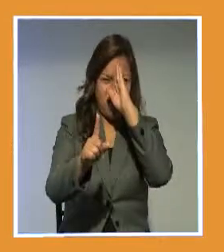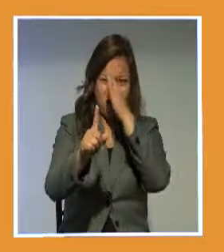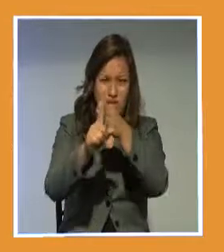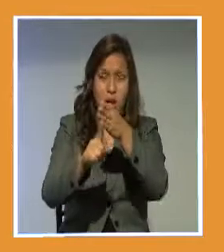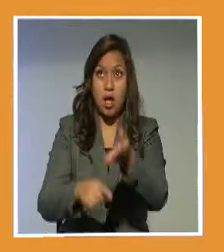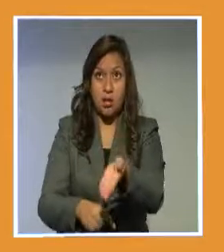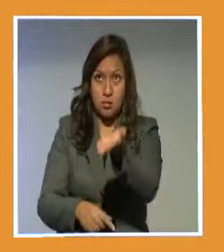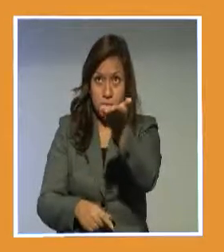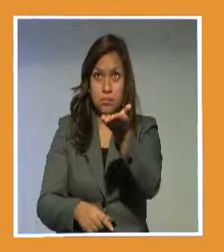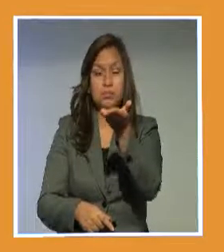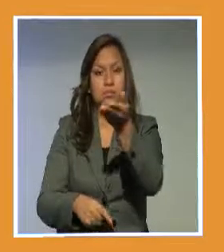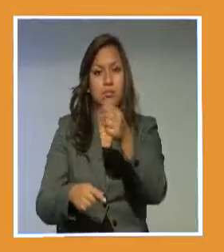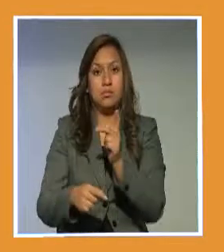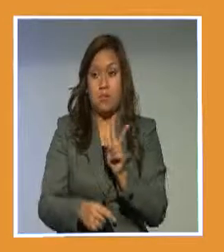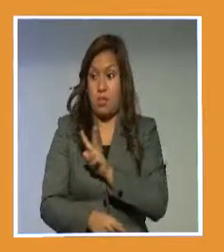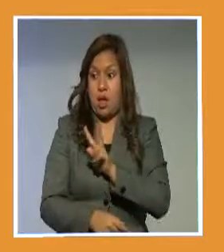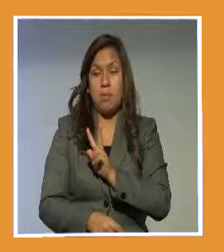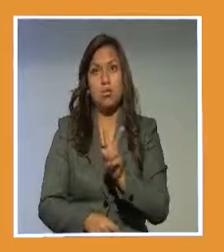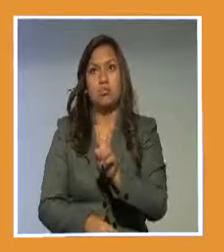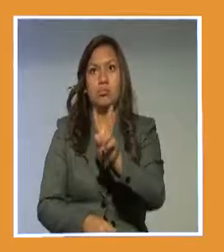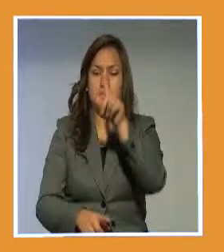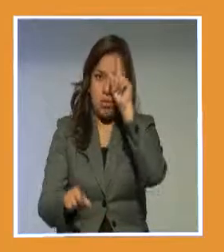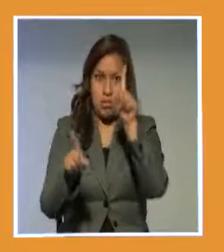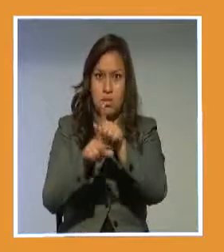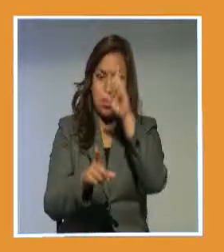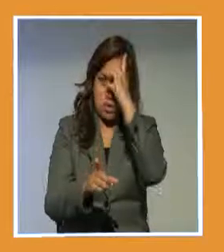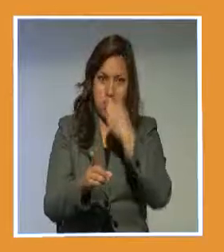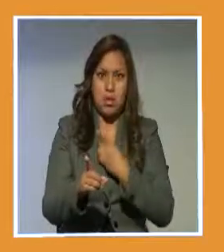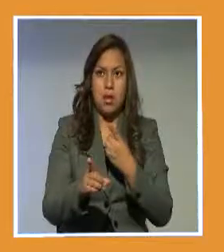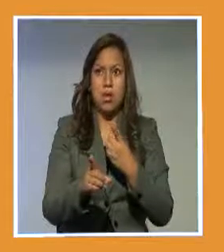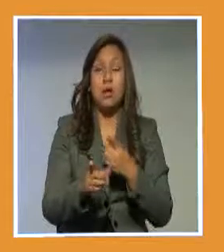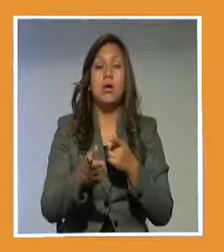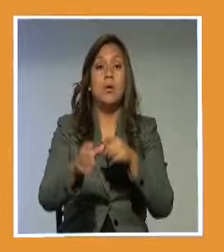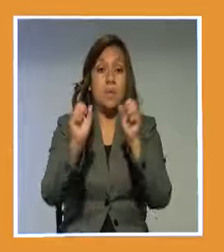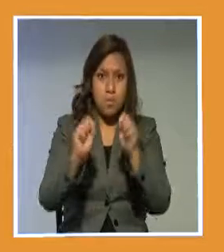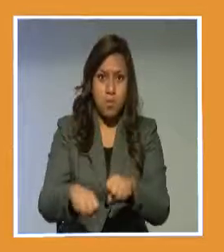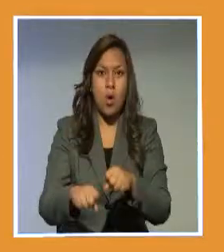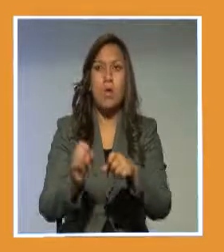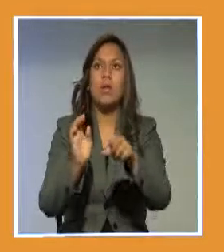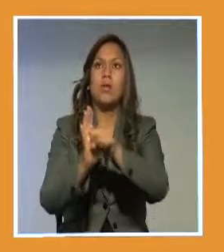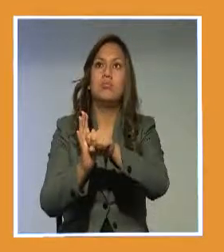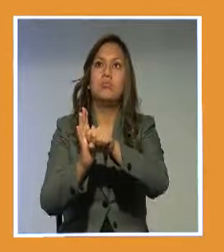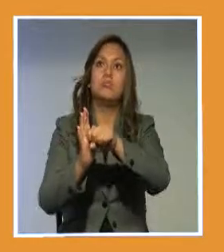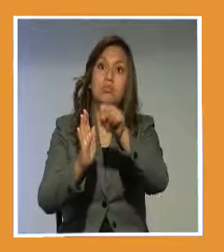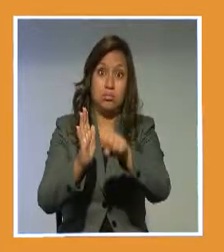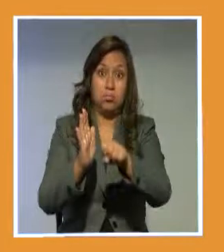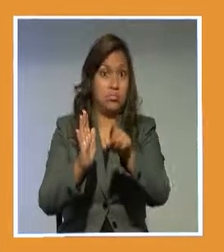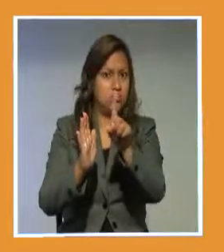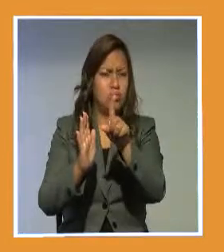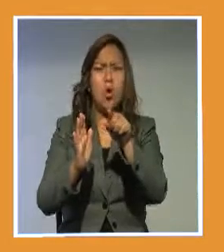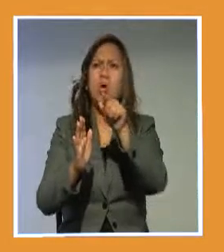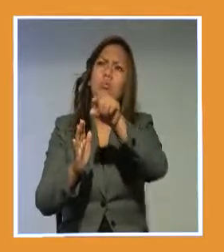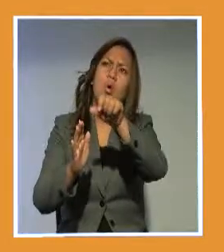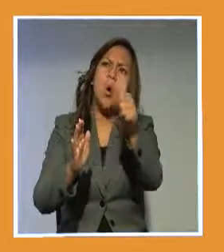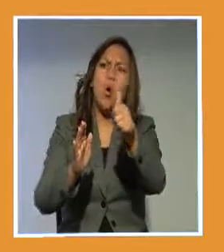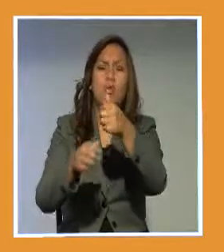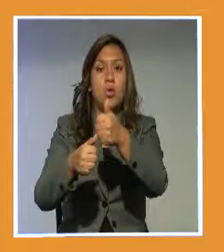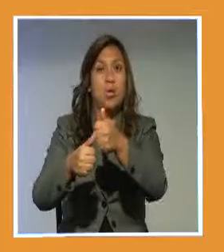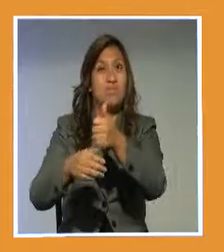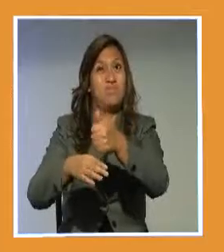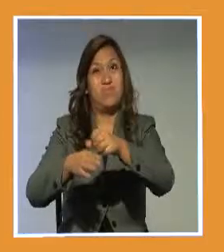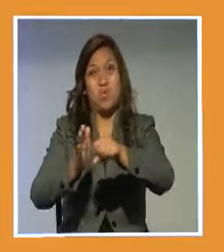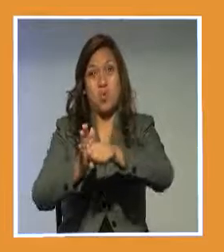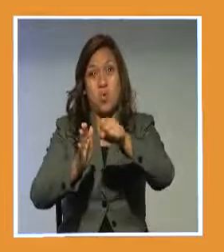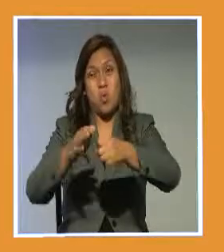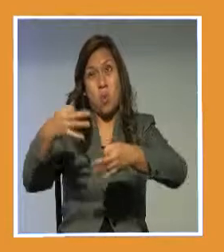la pareja que ya decidió por mutuo acuerdo el divorcio, donde un notario o ahora en el registro civil para poder inscribir la